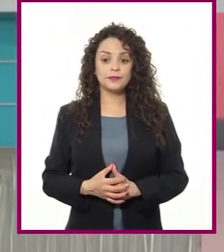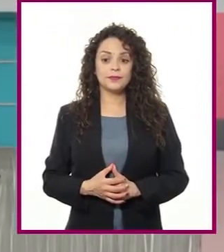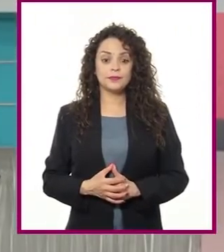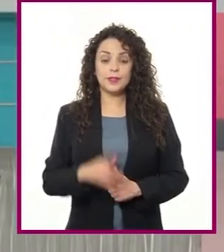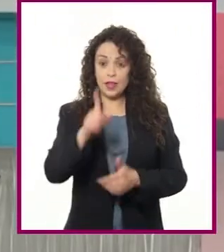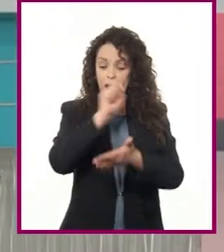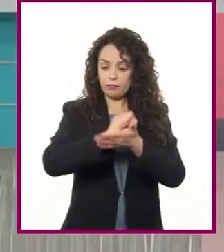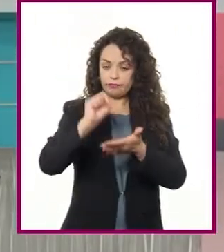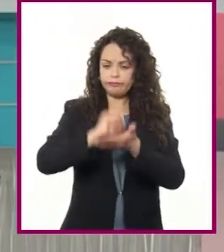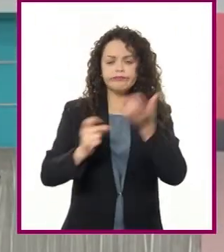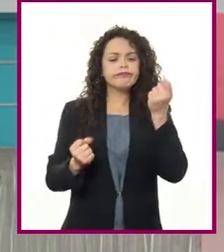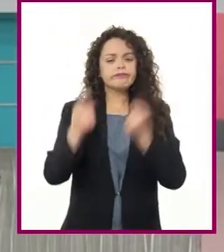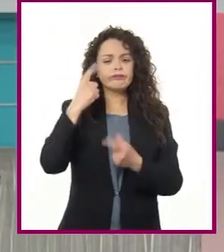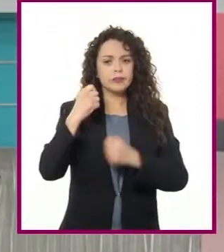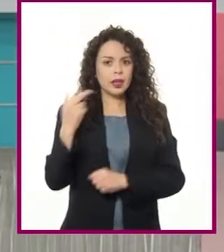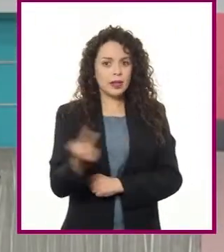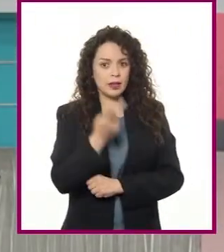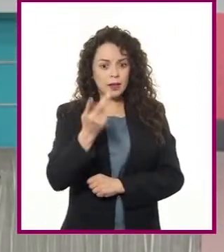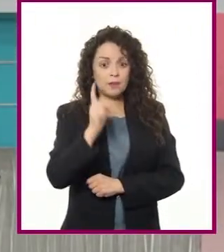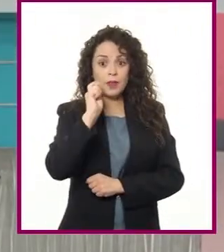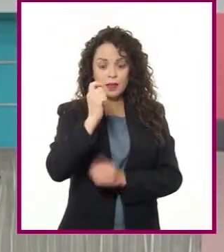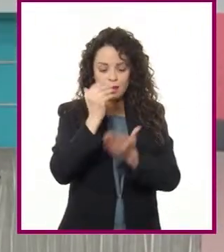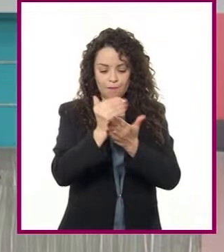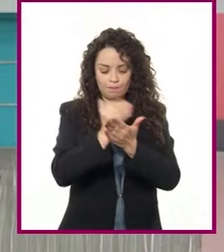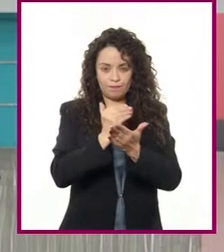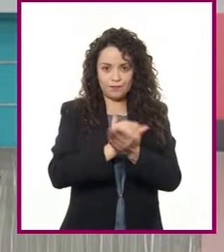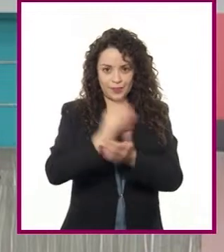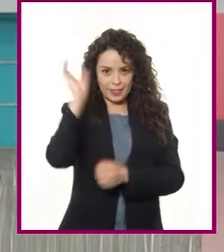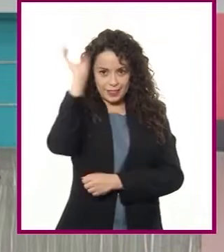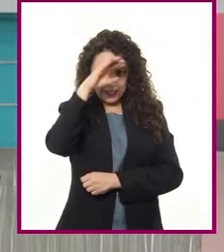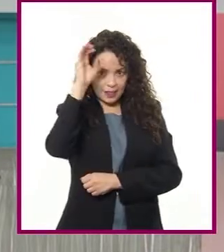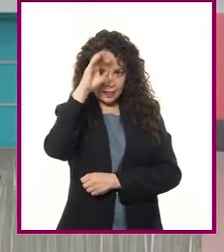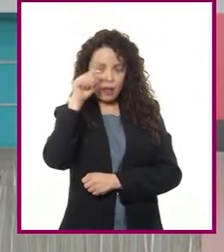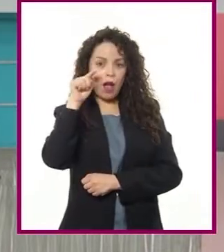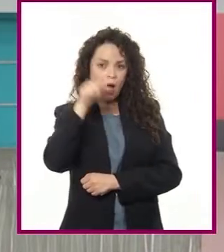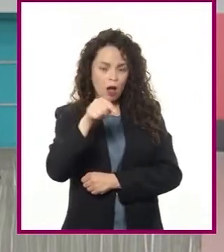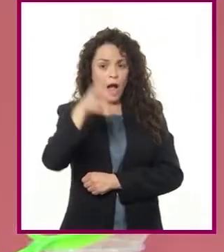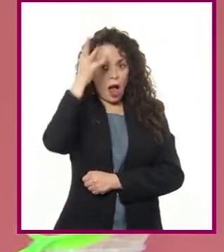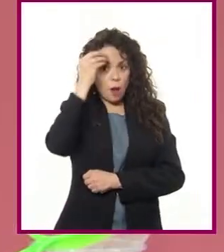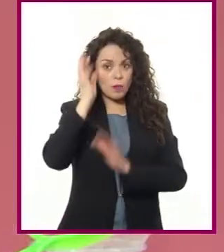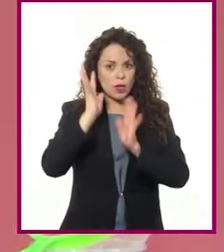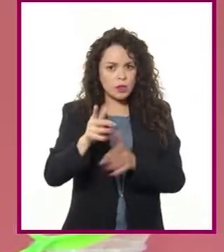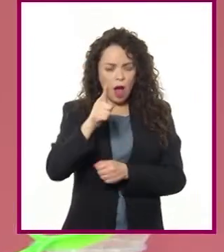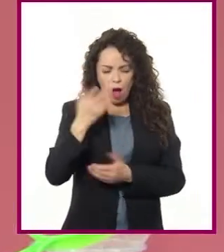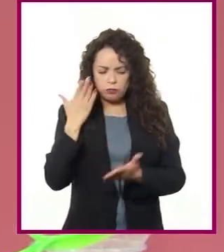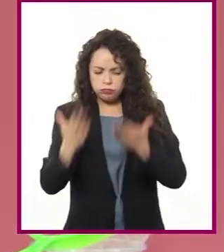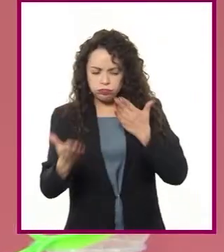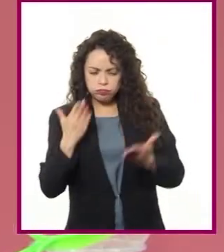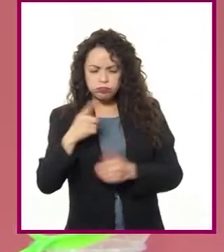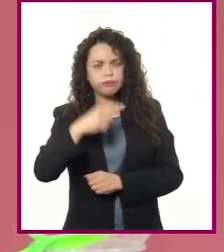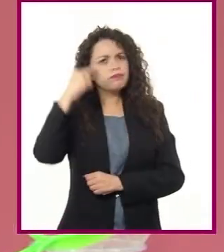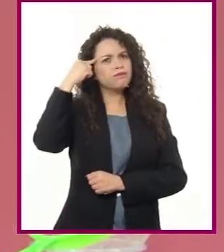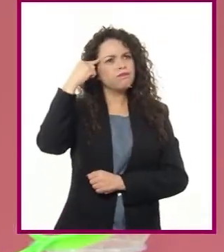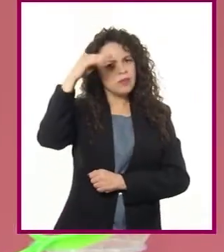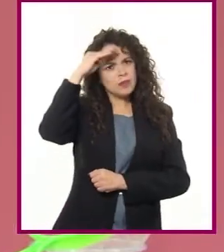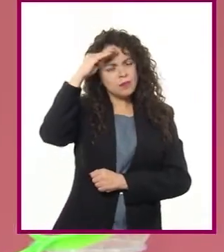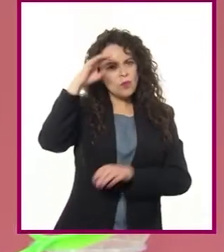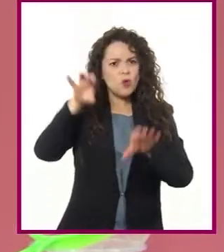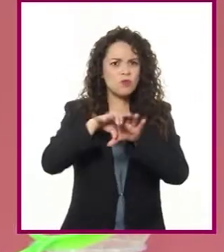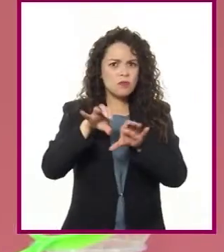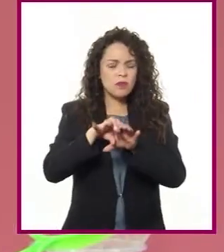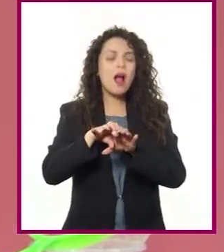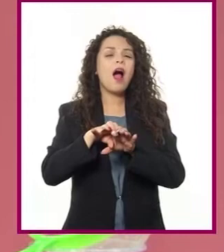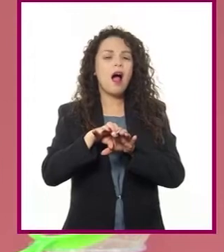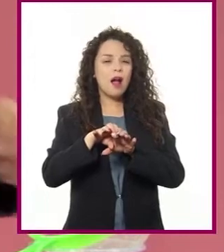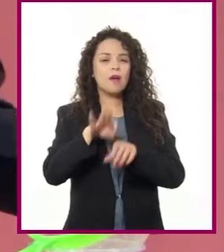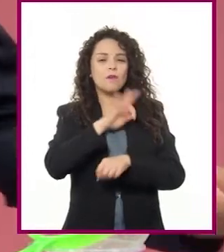Escriban algunas preguntas en su bitácora científica y hagan sus predicciones con lo que hemos aprendido. Generen hipótesis y busquen argumentos para refutar